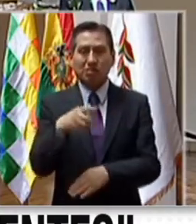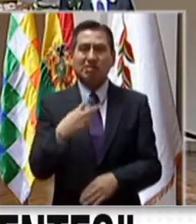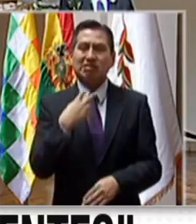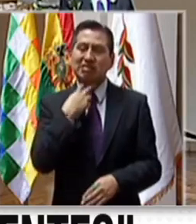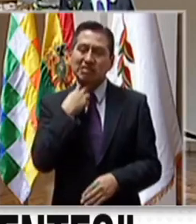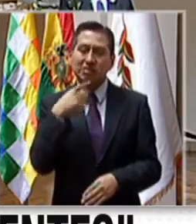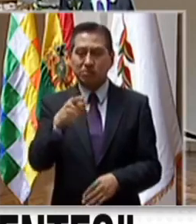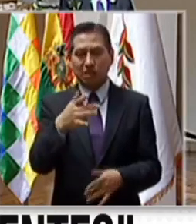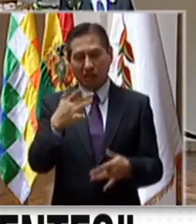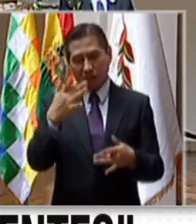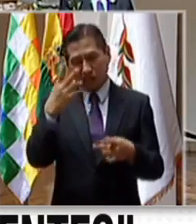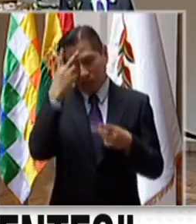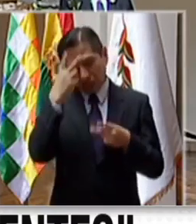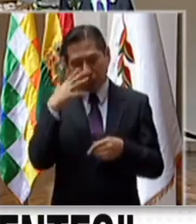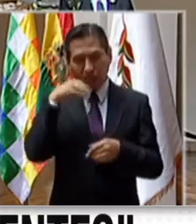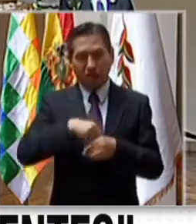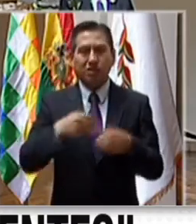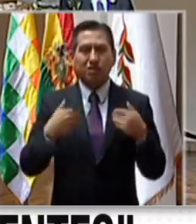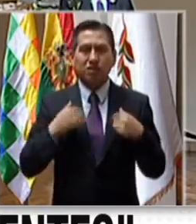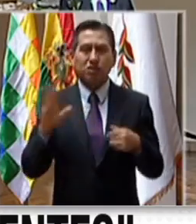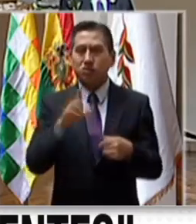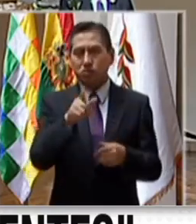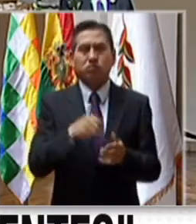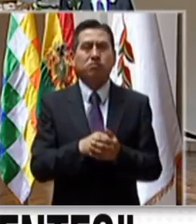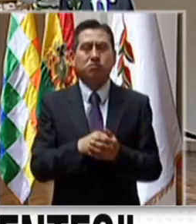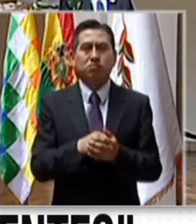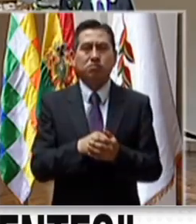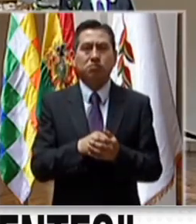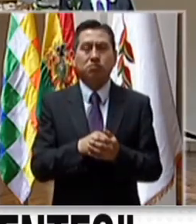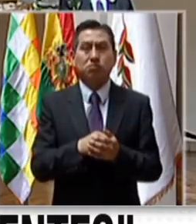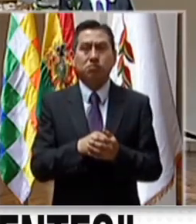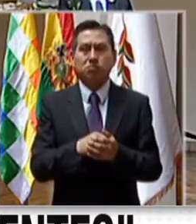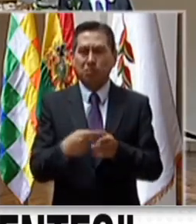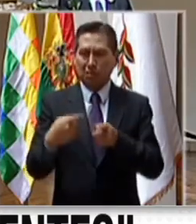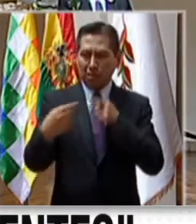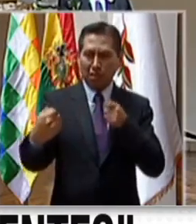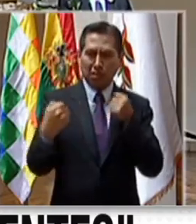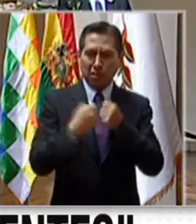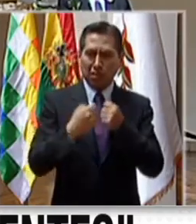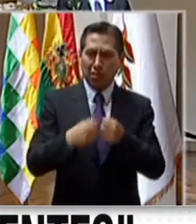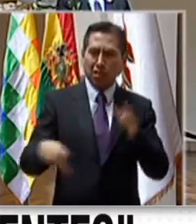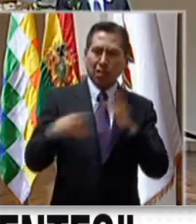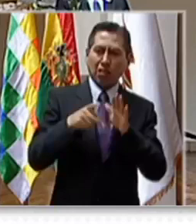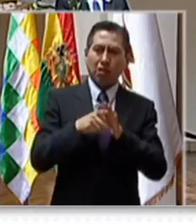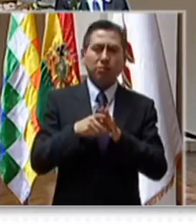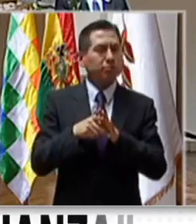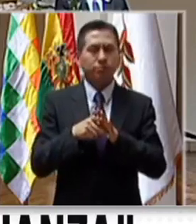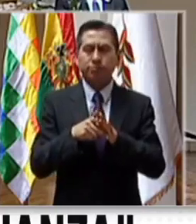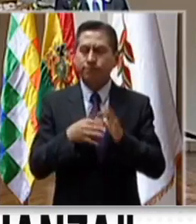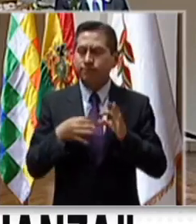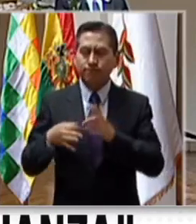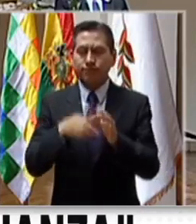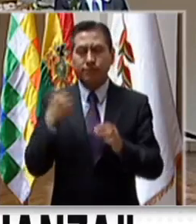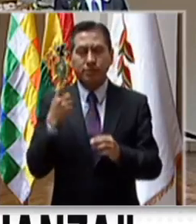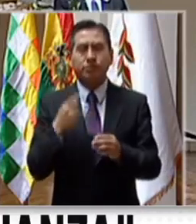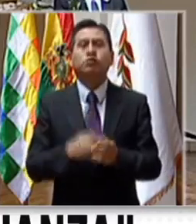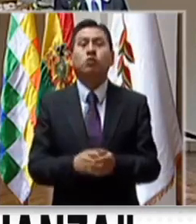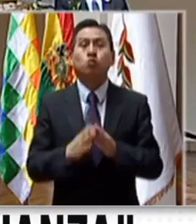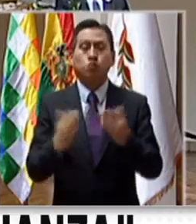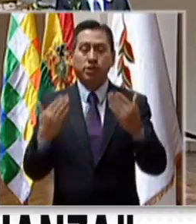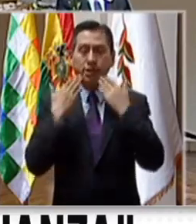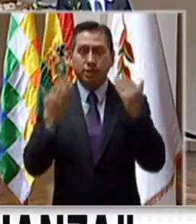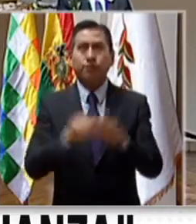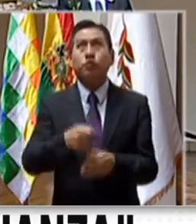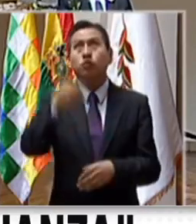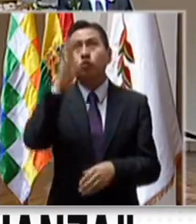lamentablemente han contraído este virus. La adversidad siempre nos ha unido. Les agradezco mucho